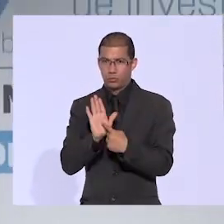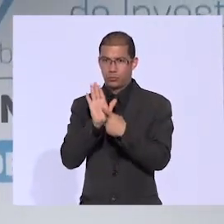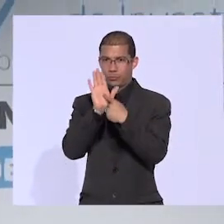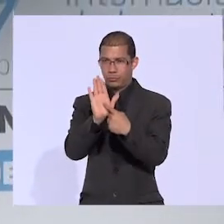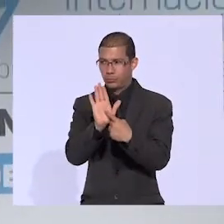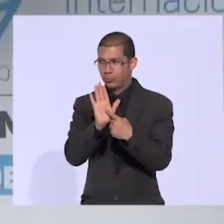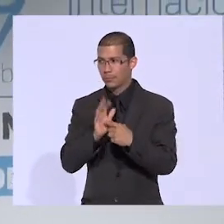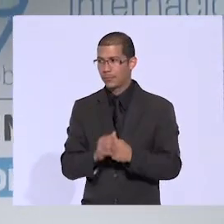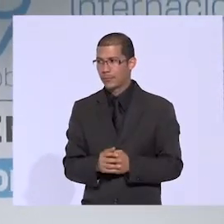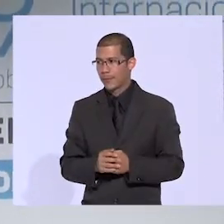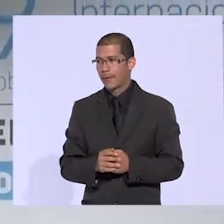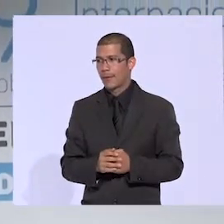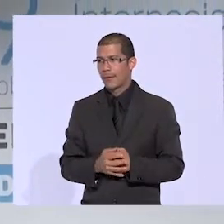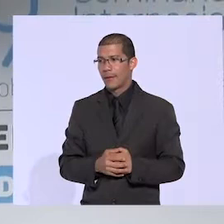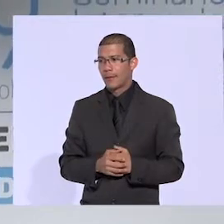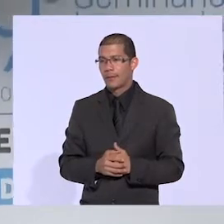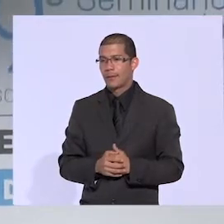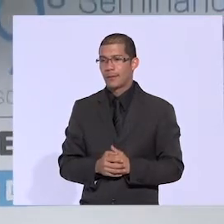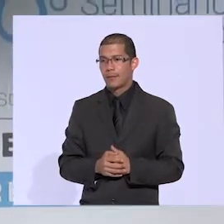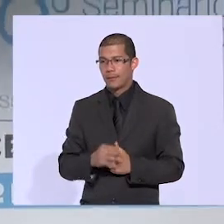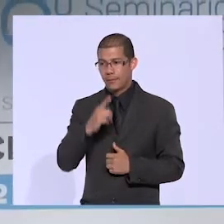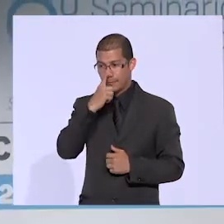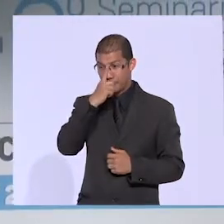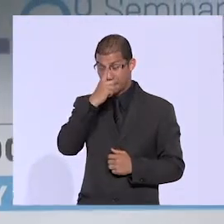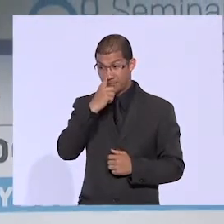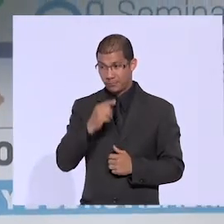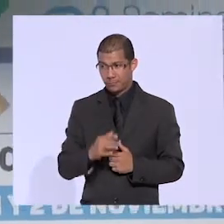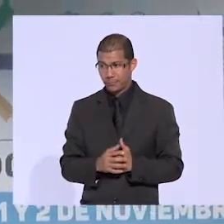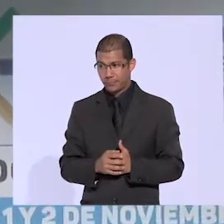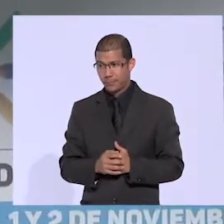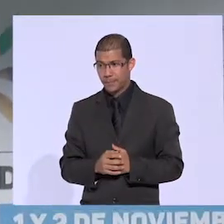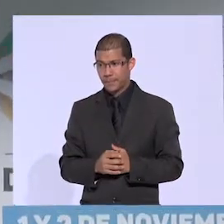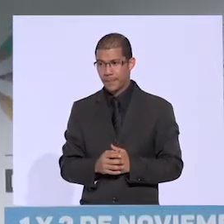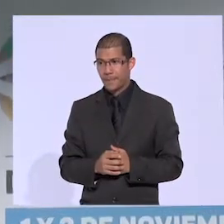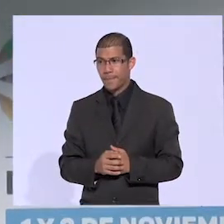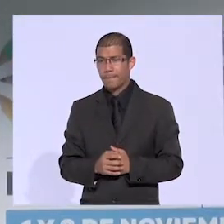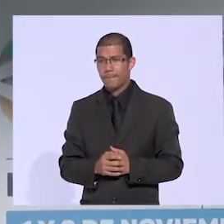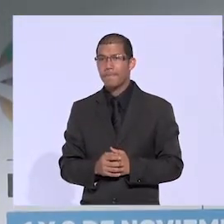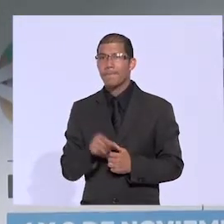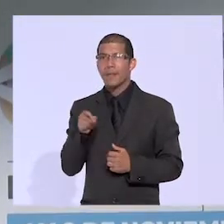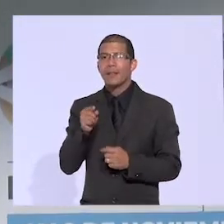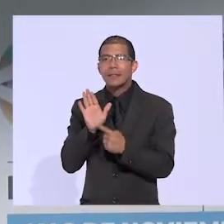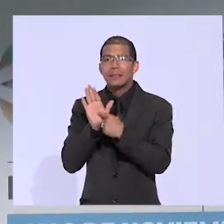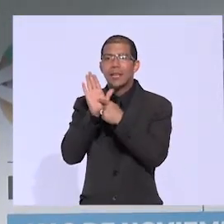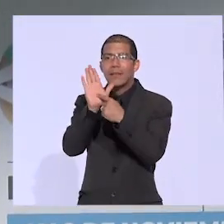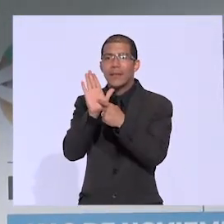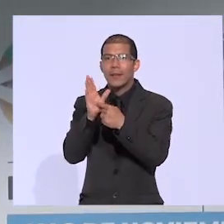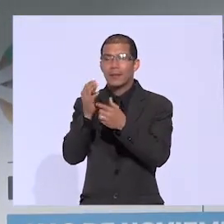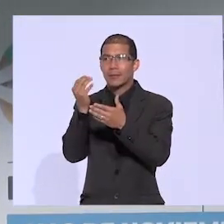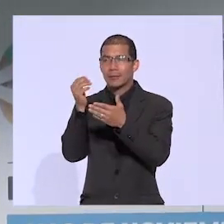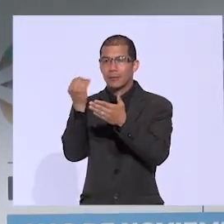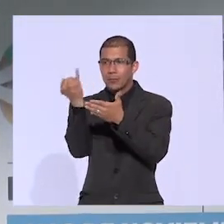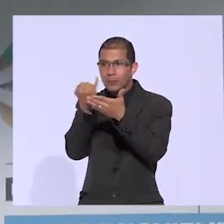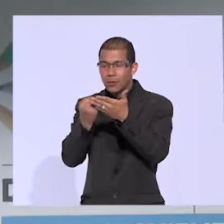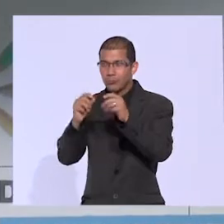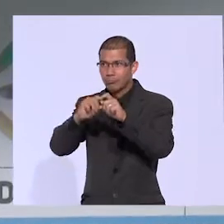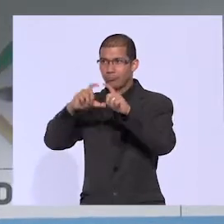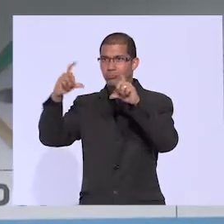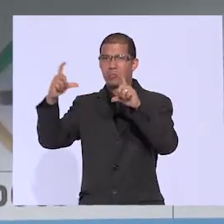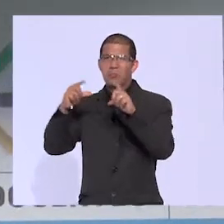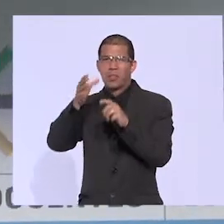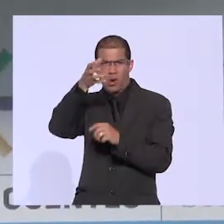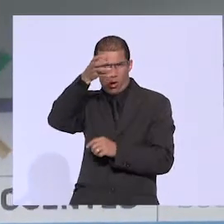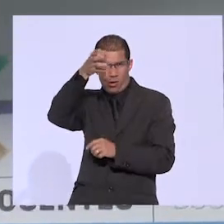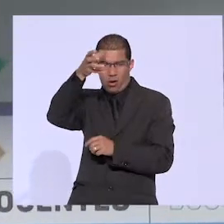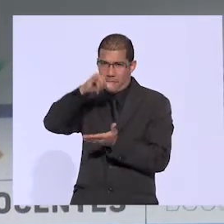media 10 y desviación típica 2 para ver más fácil los gráficos. No hay otra motivación. Al final el concepto es exactamente el mismo.